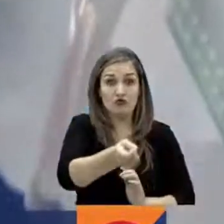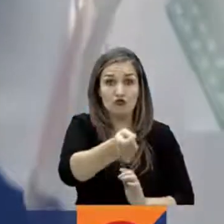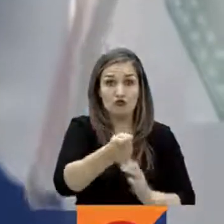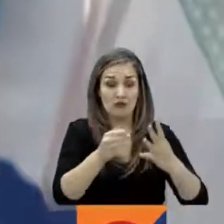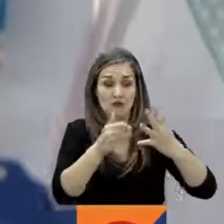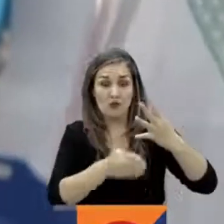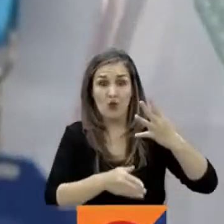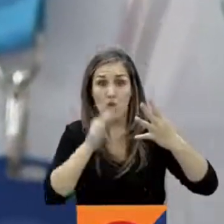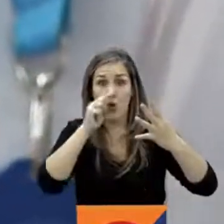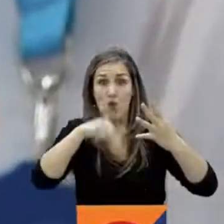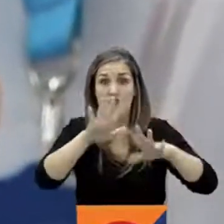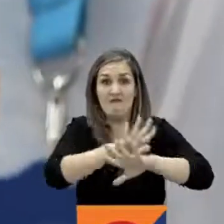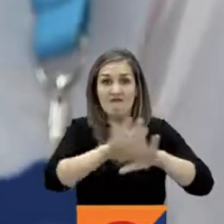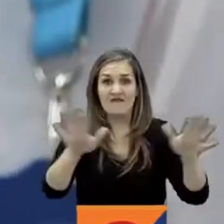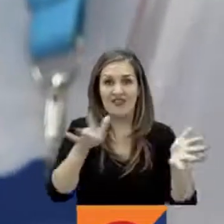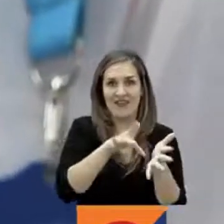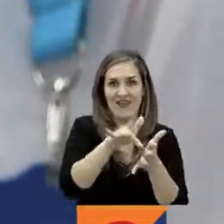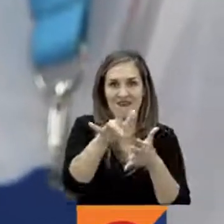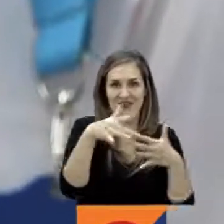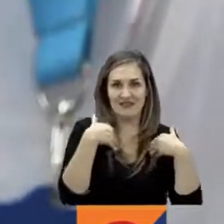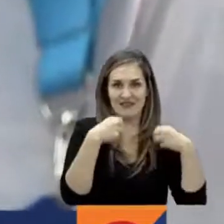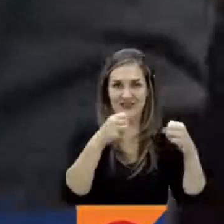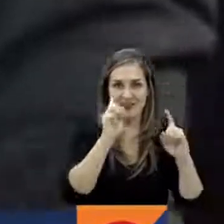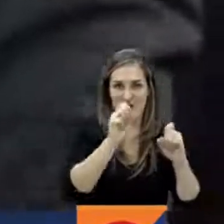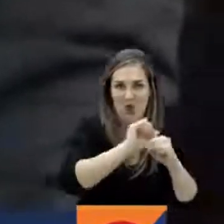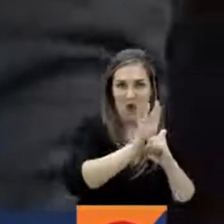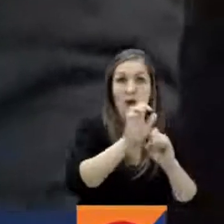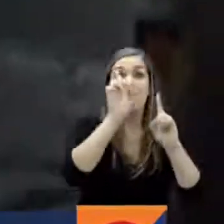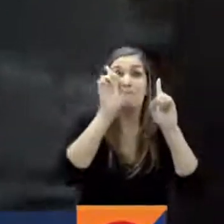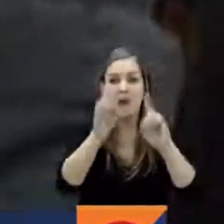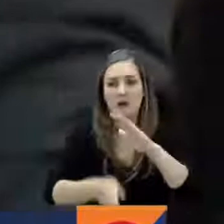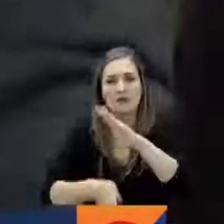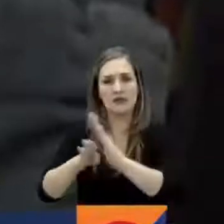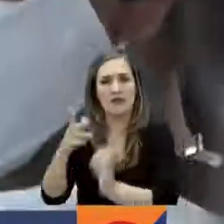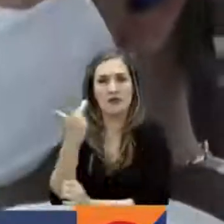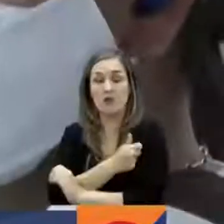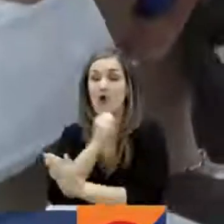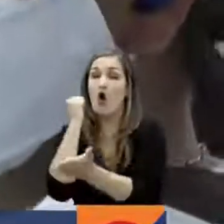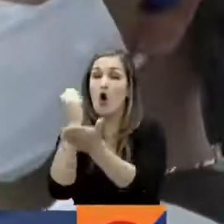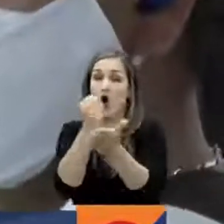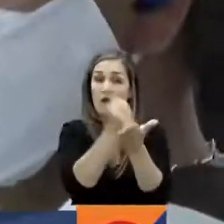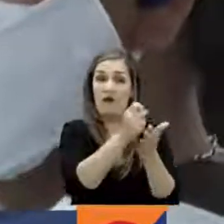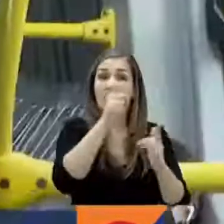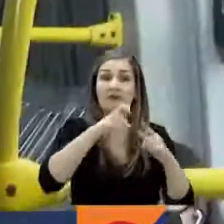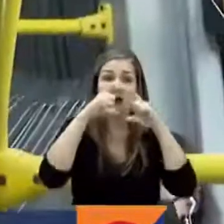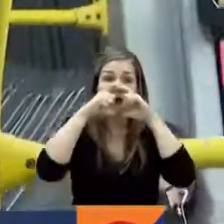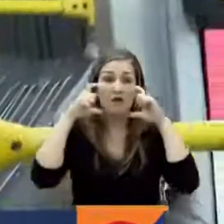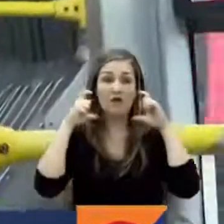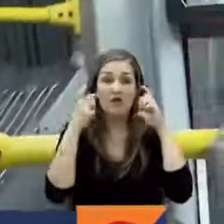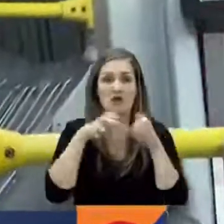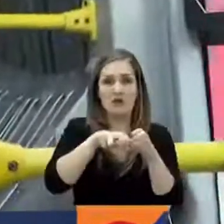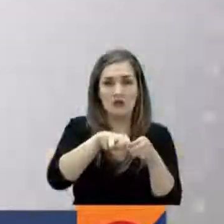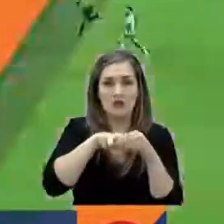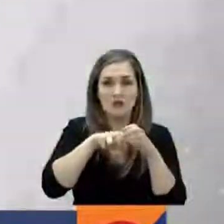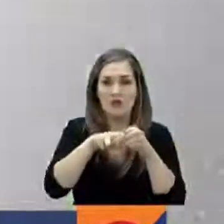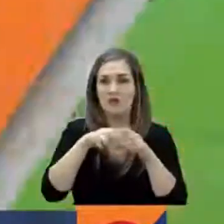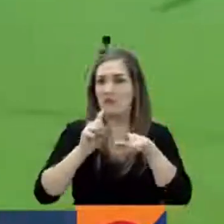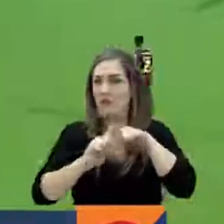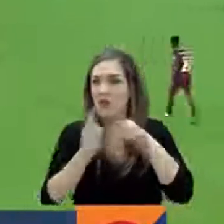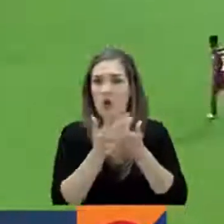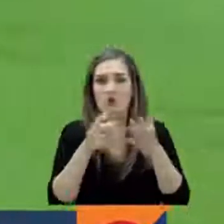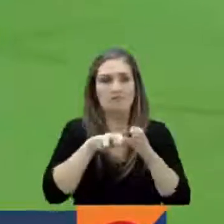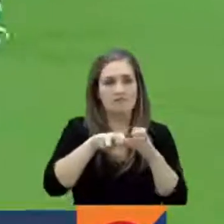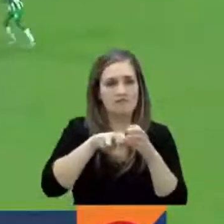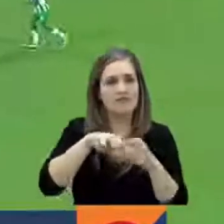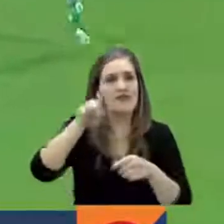por COVID-19, el plan de vacunación continúa y es obligatorio el uso de tapabocas en el transporte público.